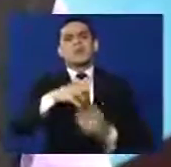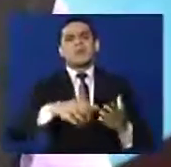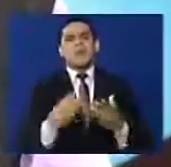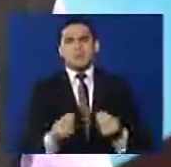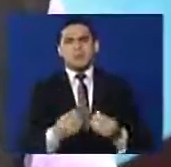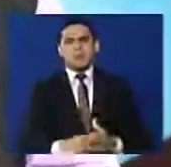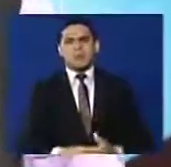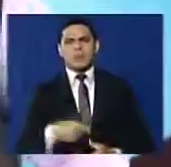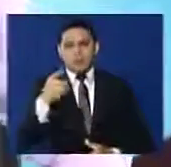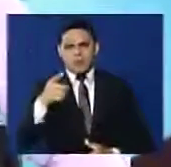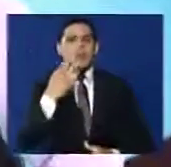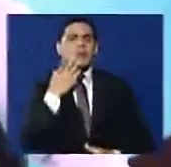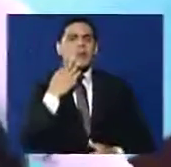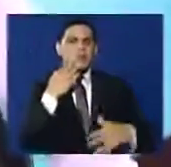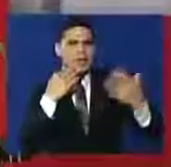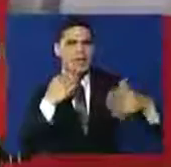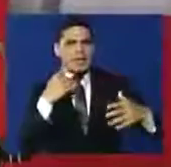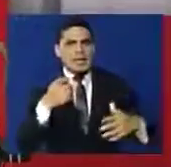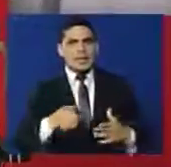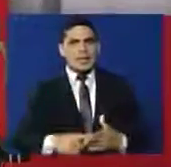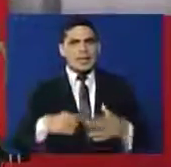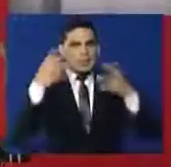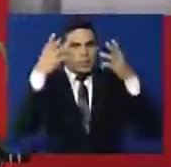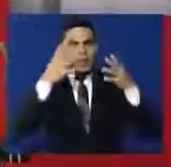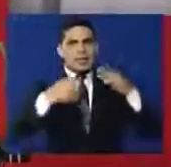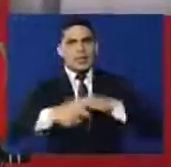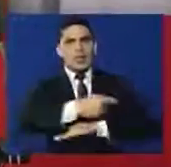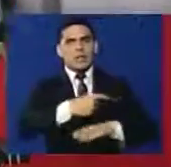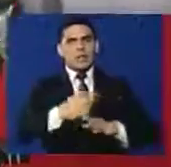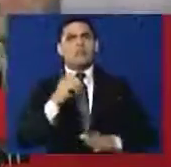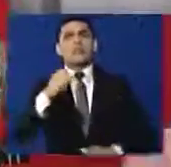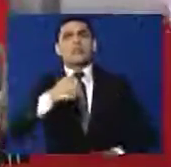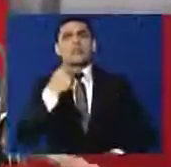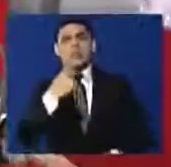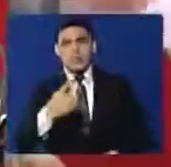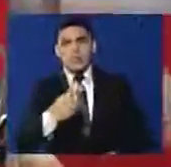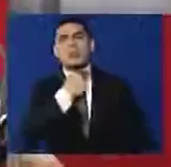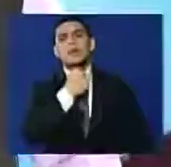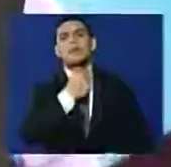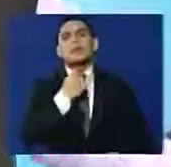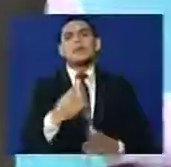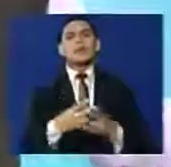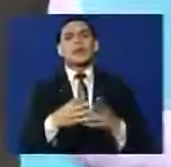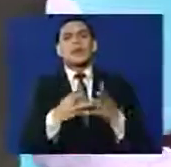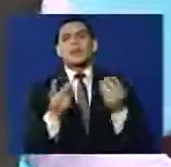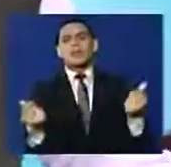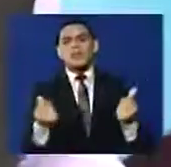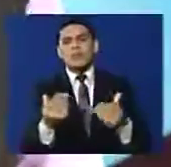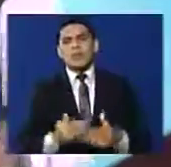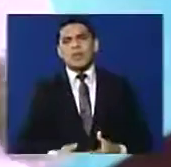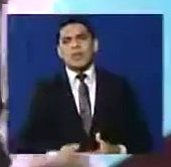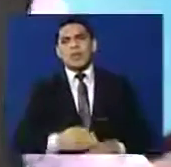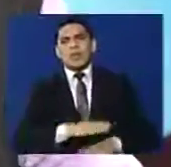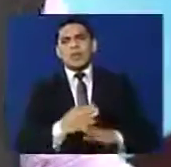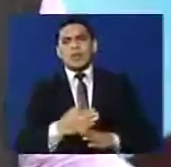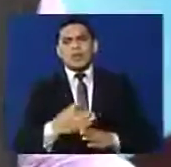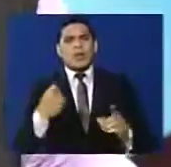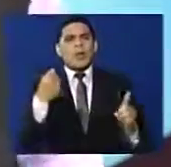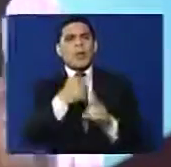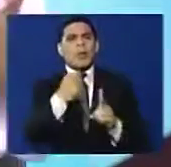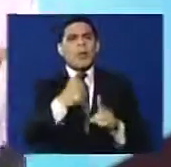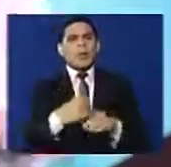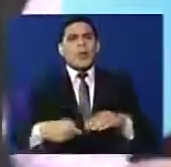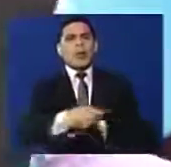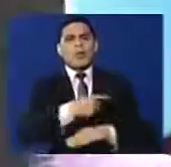tú que eres de izquierda, tú estás asesorando al gobierno ahorita, mira, lo estás asesorando. Me encantaría que lo resolviera. O sea, aquí no es un problema de patear al